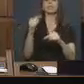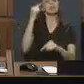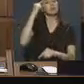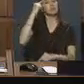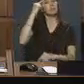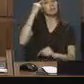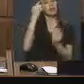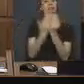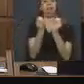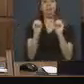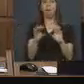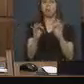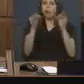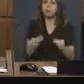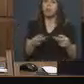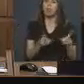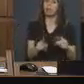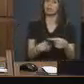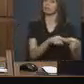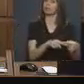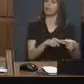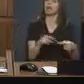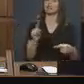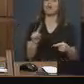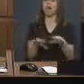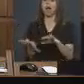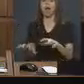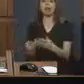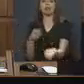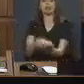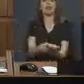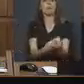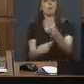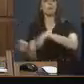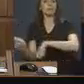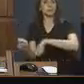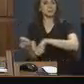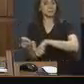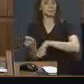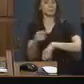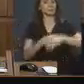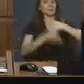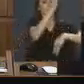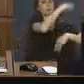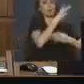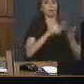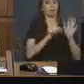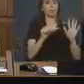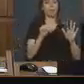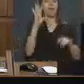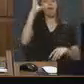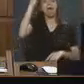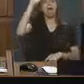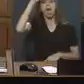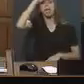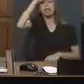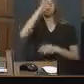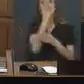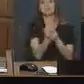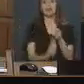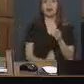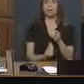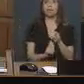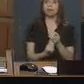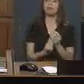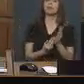educación como un derecho social y no como un objeto de mercado. En esos años perdimos la inocencia, pero ganamos